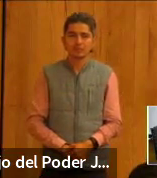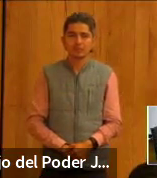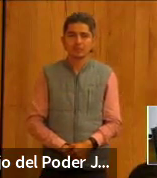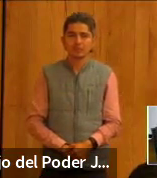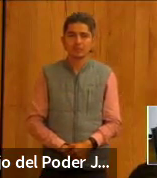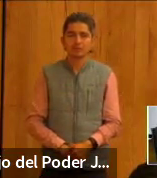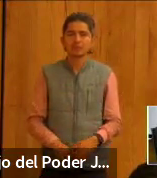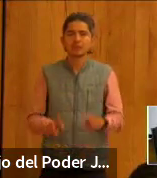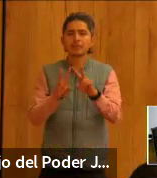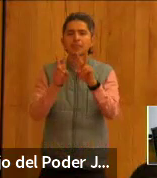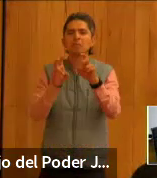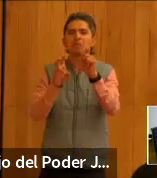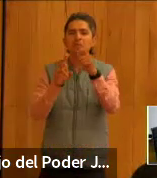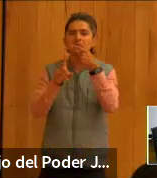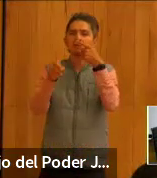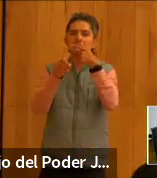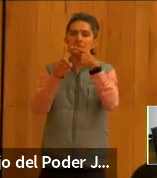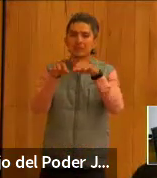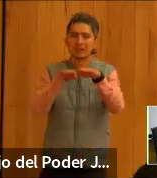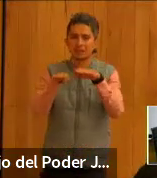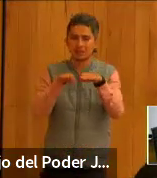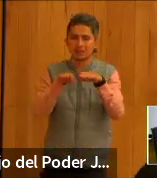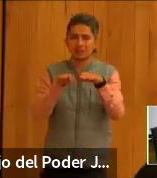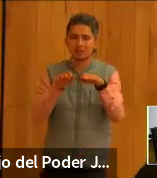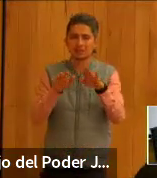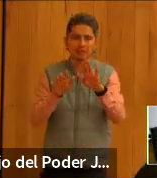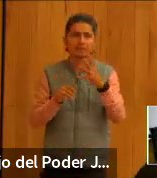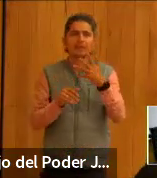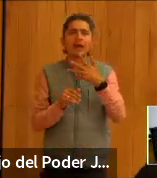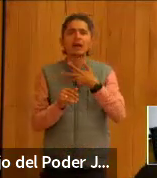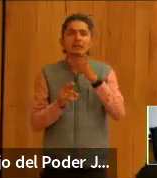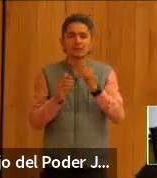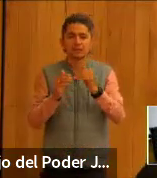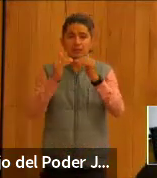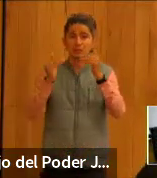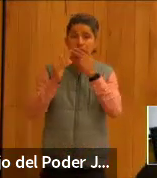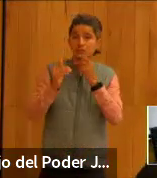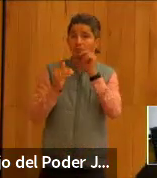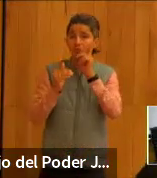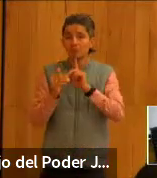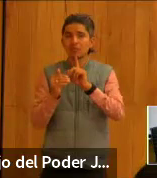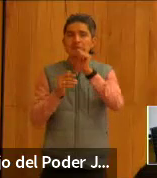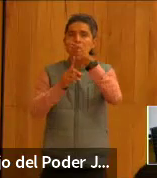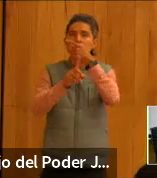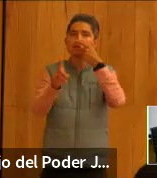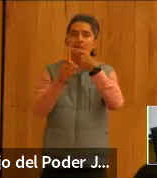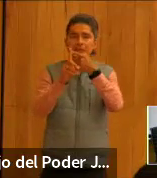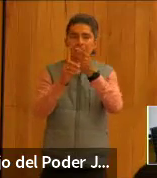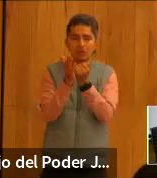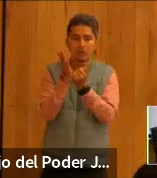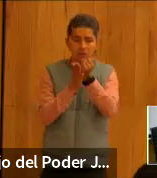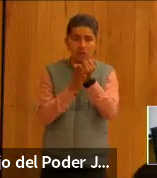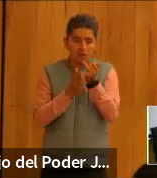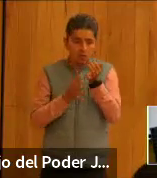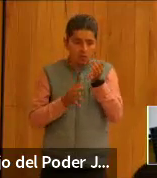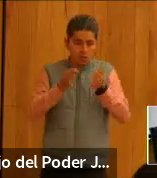En materia laboral, tenemos que la perspectiva de género se enfoca en que las decisiones